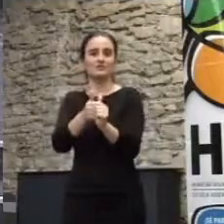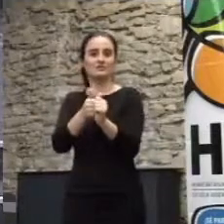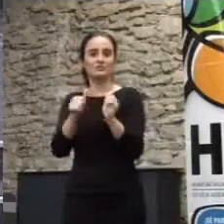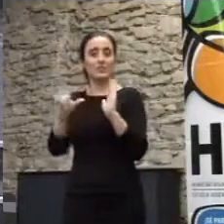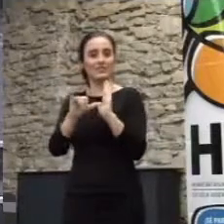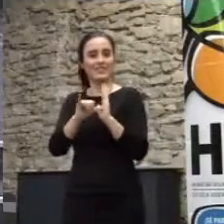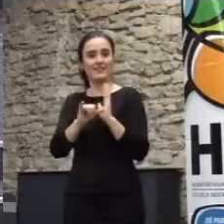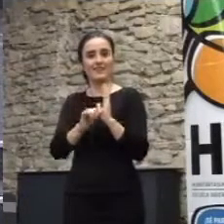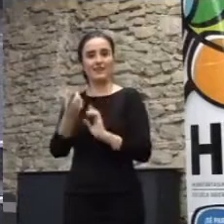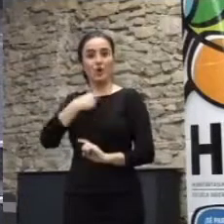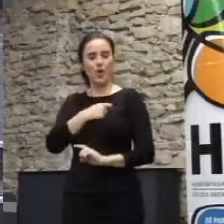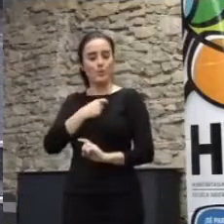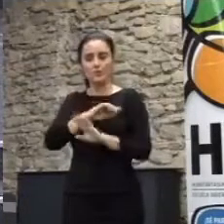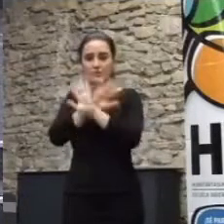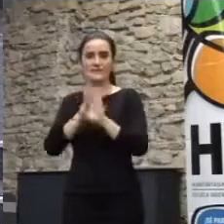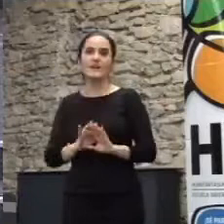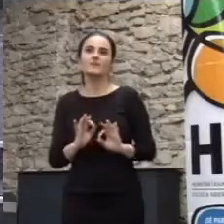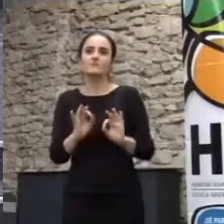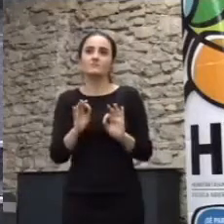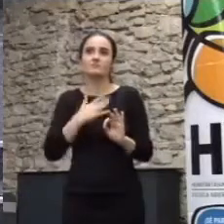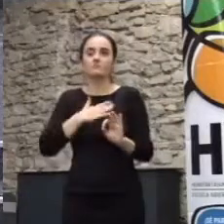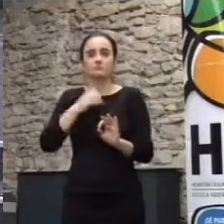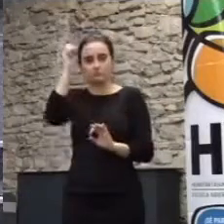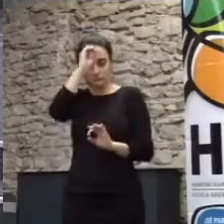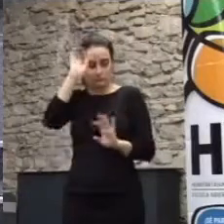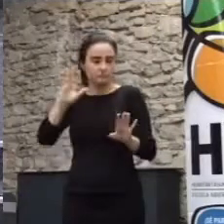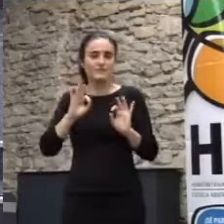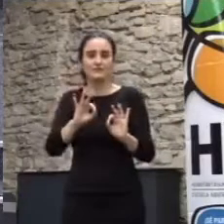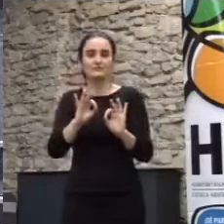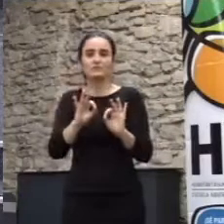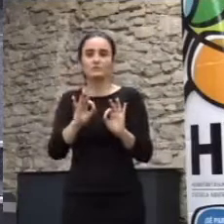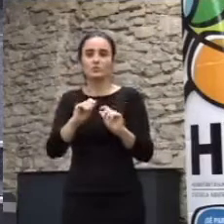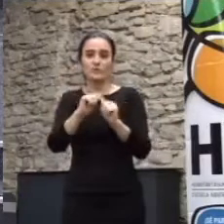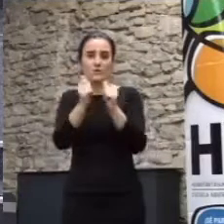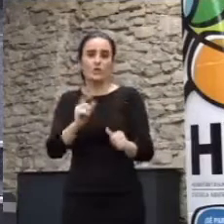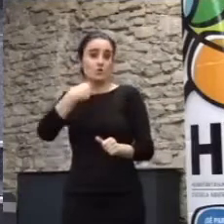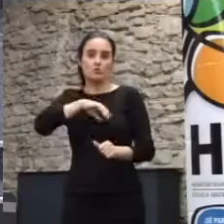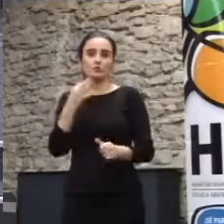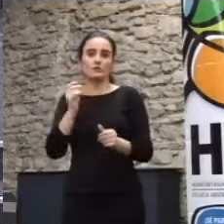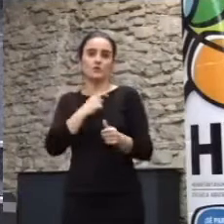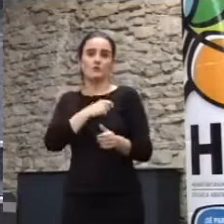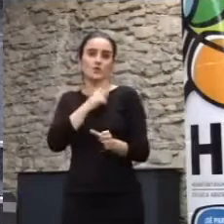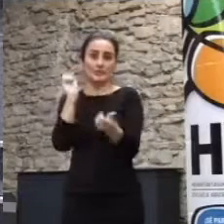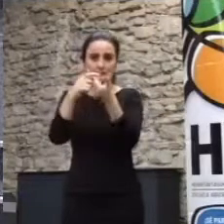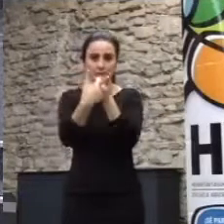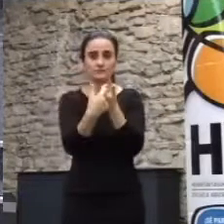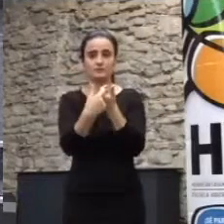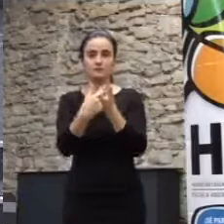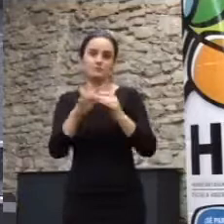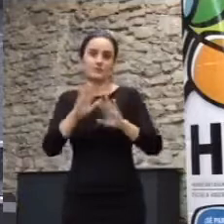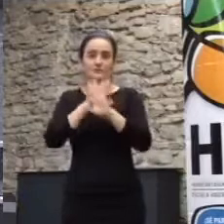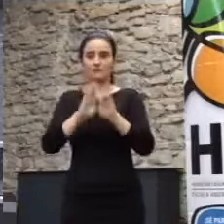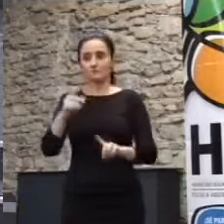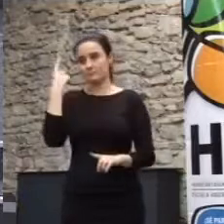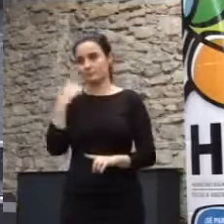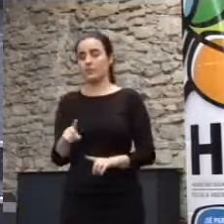mi punto de vista, son una forma de hacerlo, ¿no? Estar presentes en las comisiones. Eso sí, siempre, pues, como, tal y como ya lo